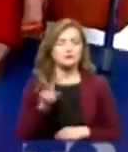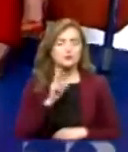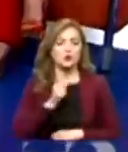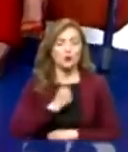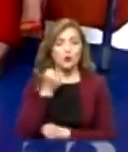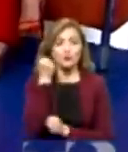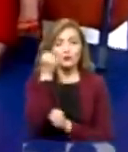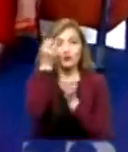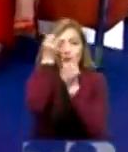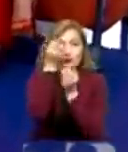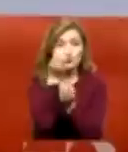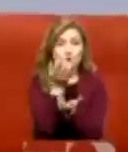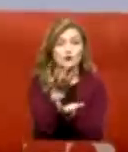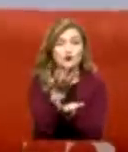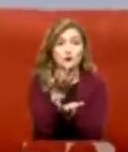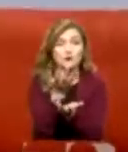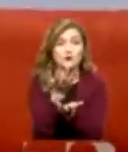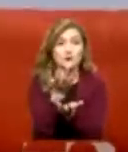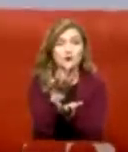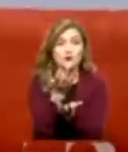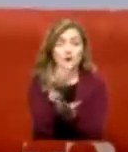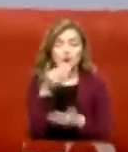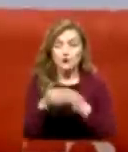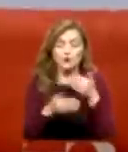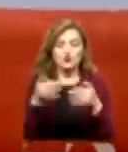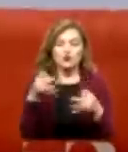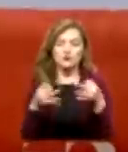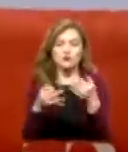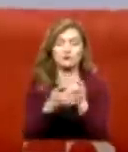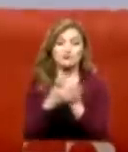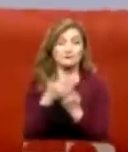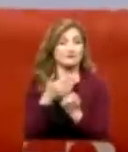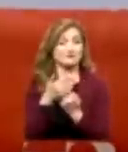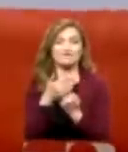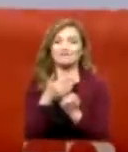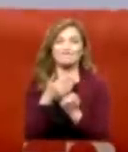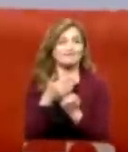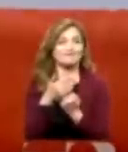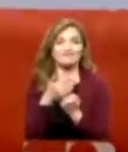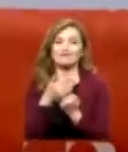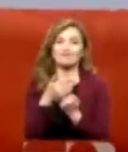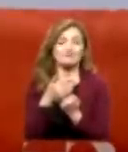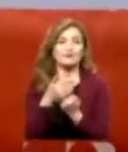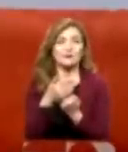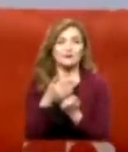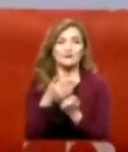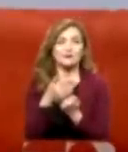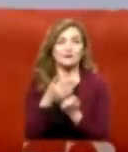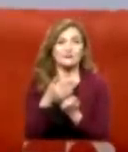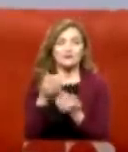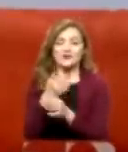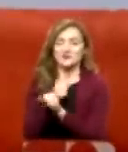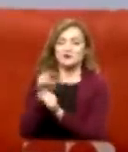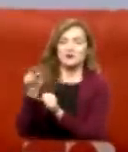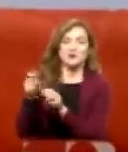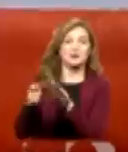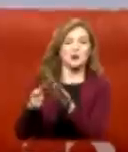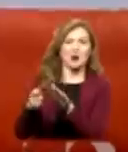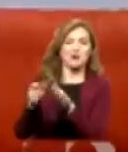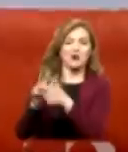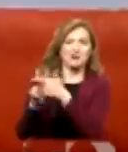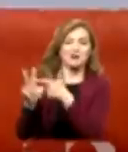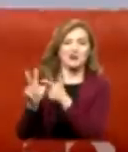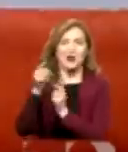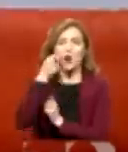a estar informadas. Decirles que no va a ser fácil, justamente porque no sabemos cómo va a ser la defensa, no sabemos cómo se